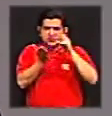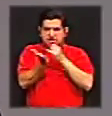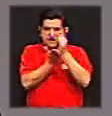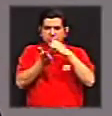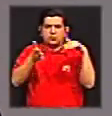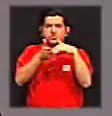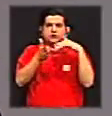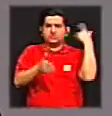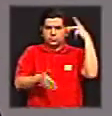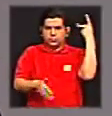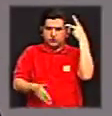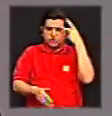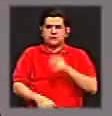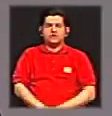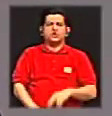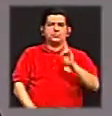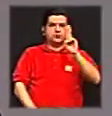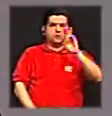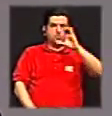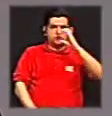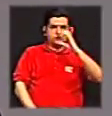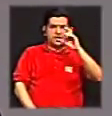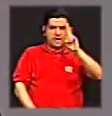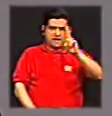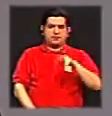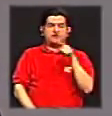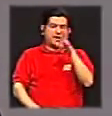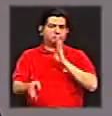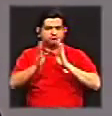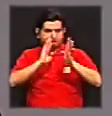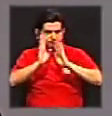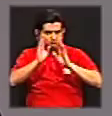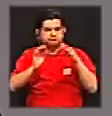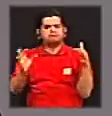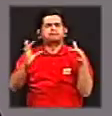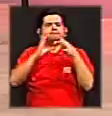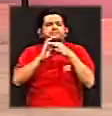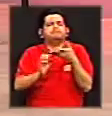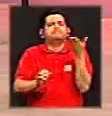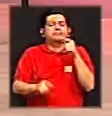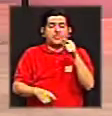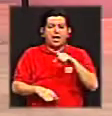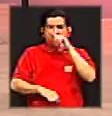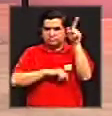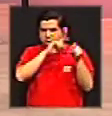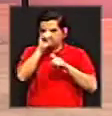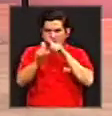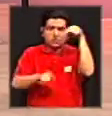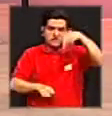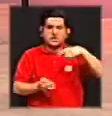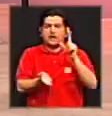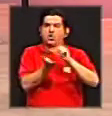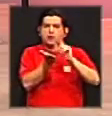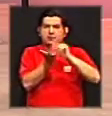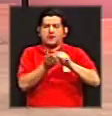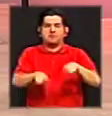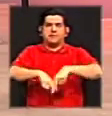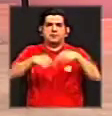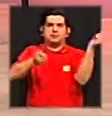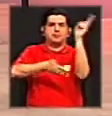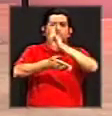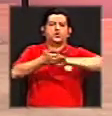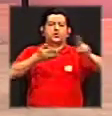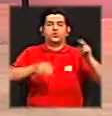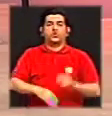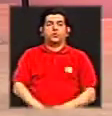Estudios Políticos de la Universidad de Costa Rica, con el que vamos a hablar acerca de esta encuesta que hoy publica el Semanario